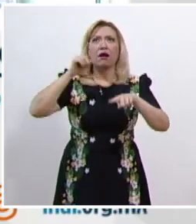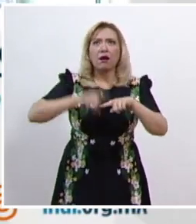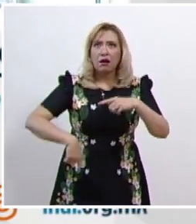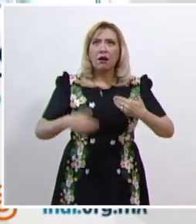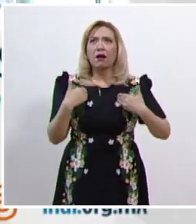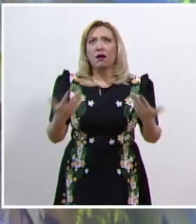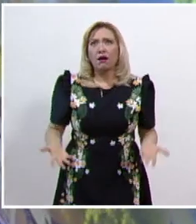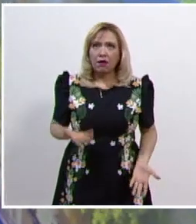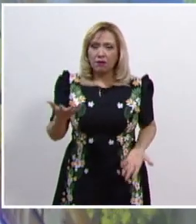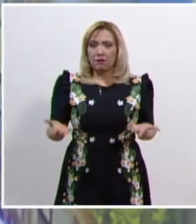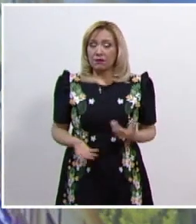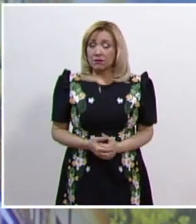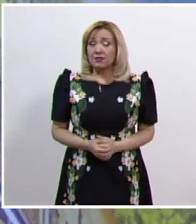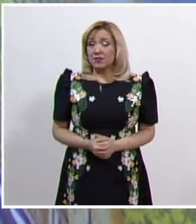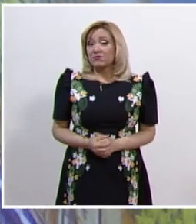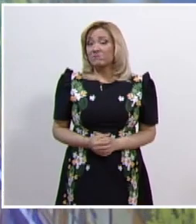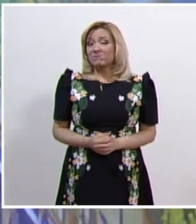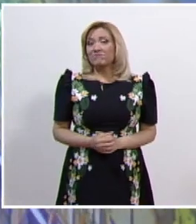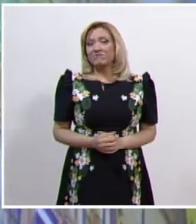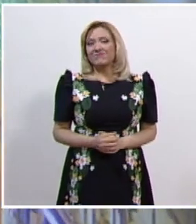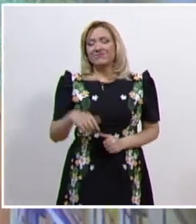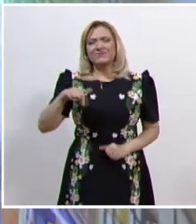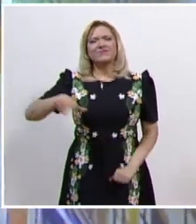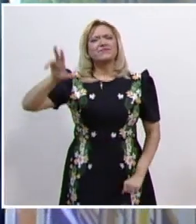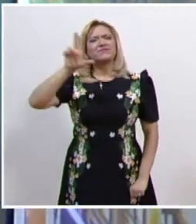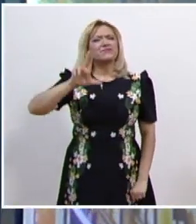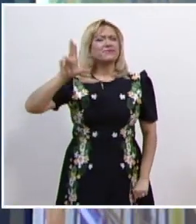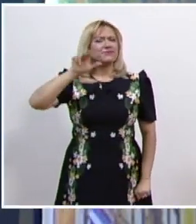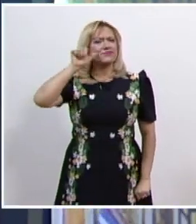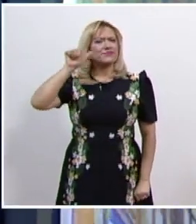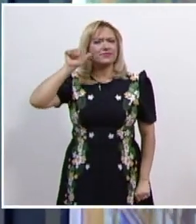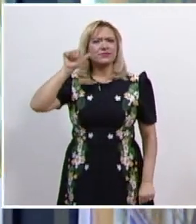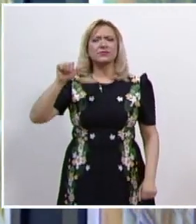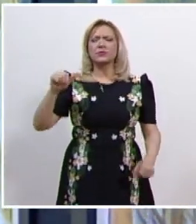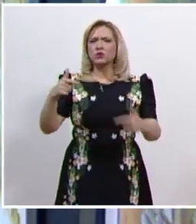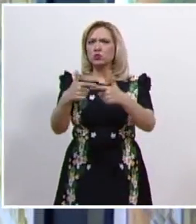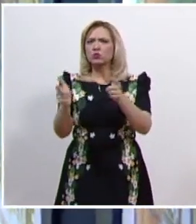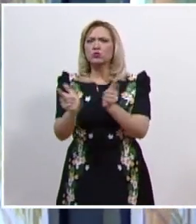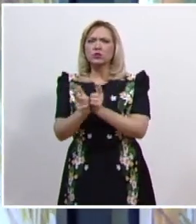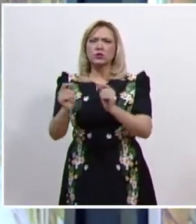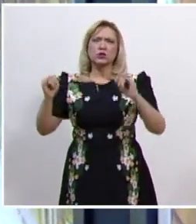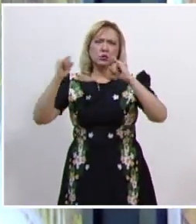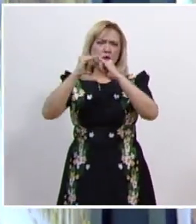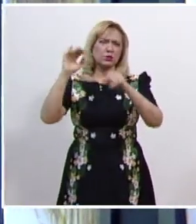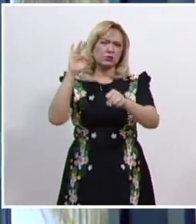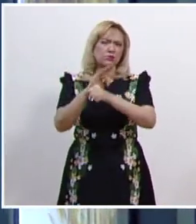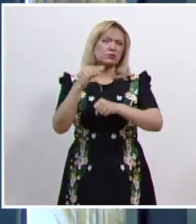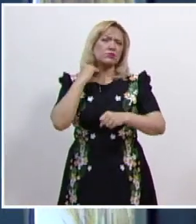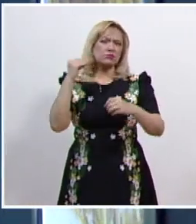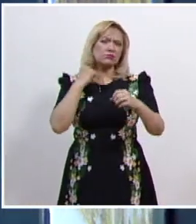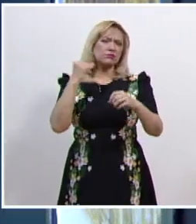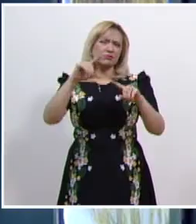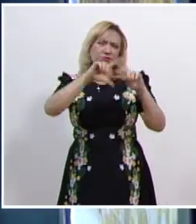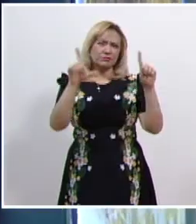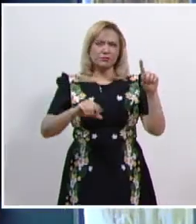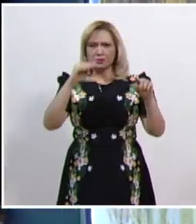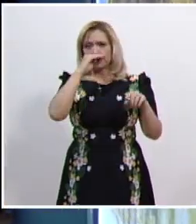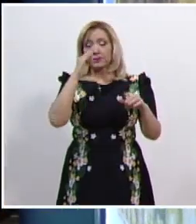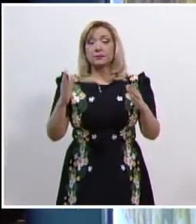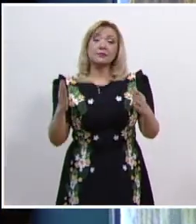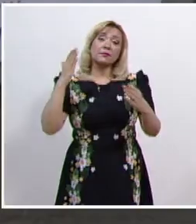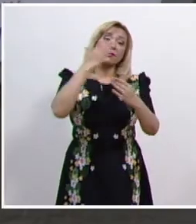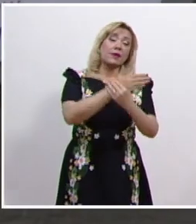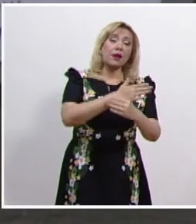teníamos. Este martes, una brigada de la Defensoría Pública Federal realizó una visita al Ceferezo 16